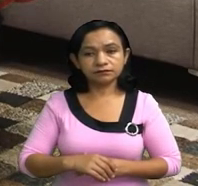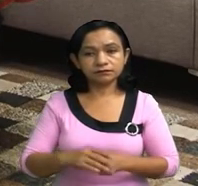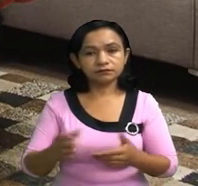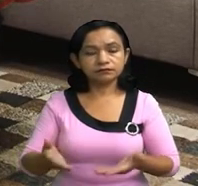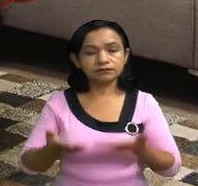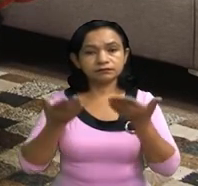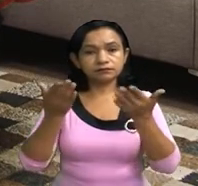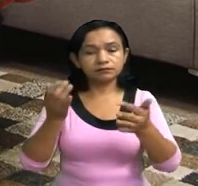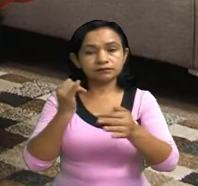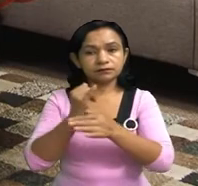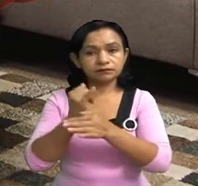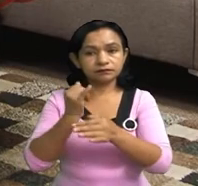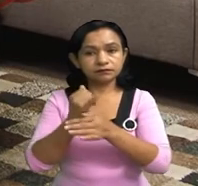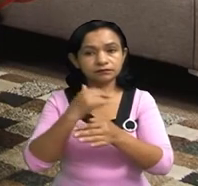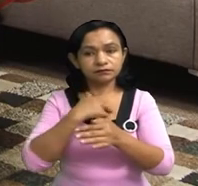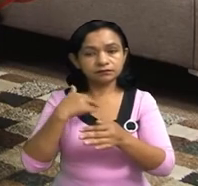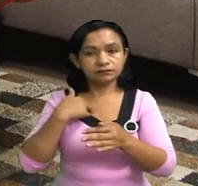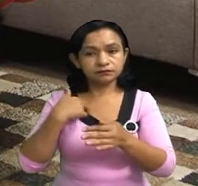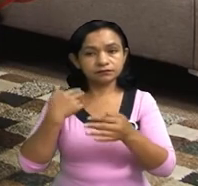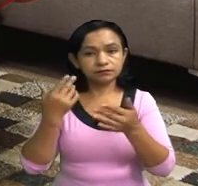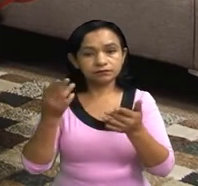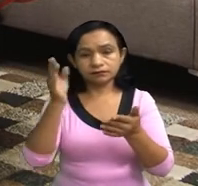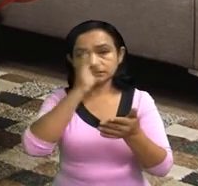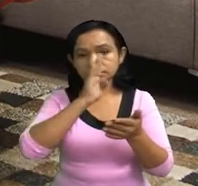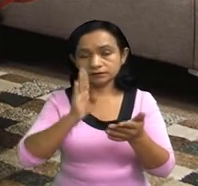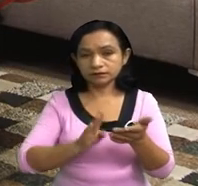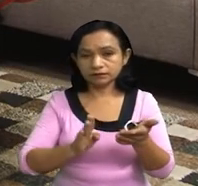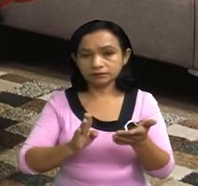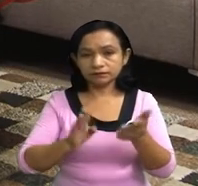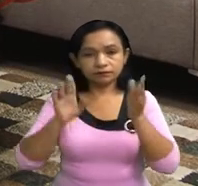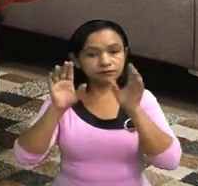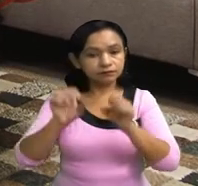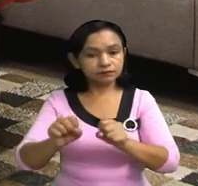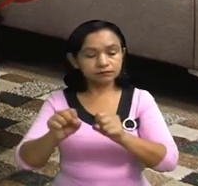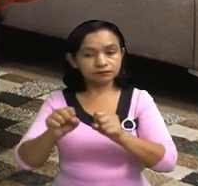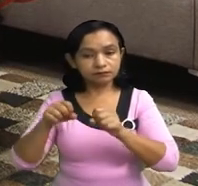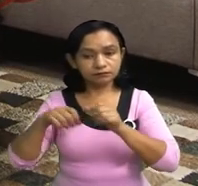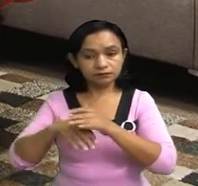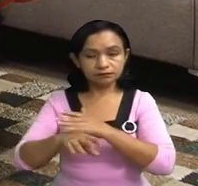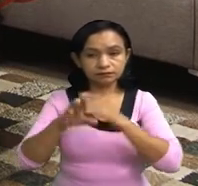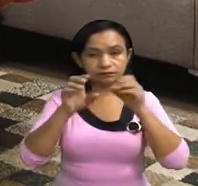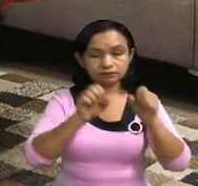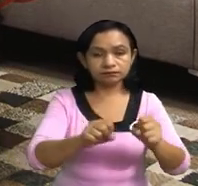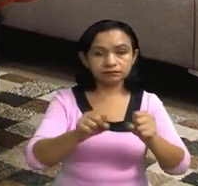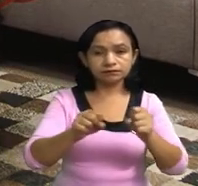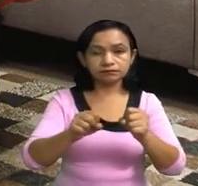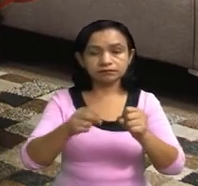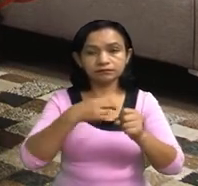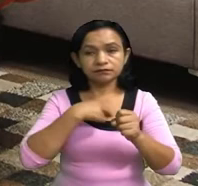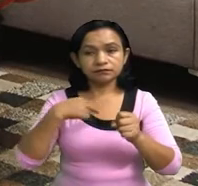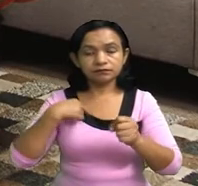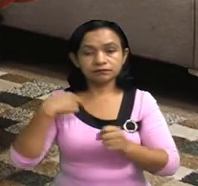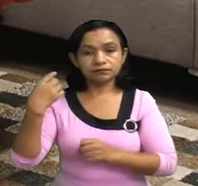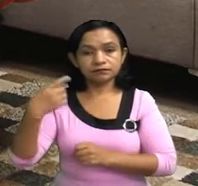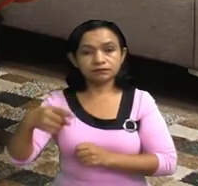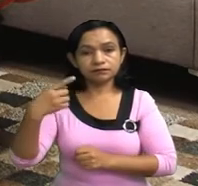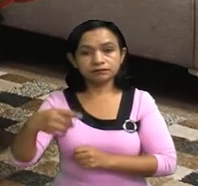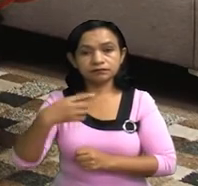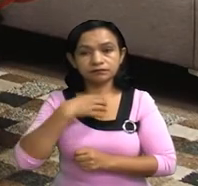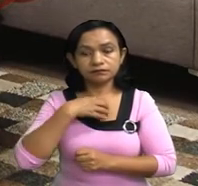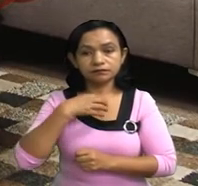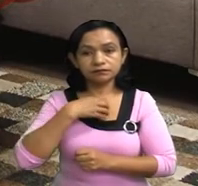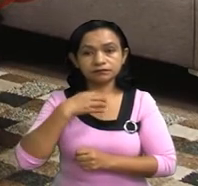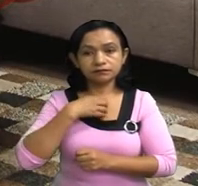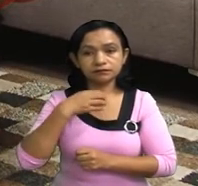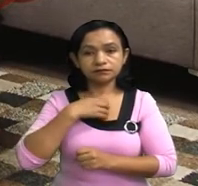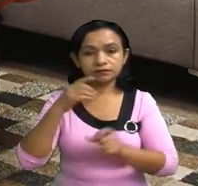de catedral, no porque la hayamos tomado, nunca nos tomamos catedral. Válido que lo aclare. Ejercimos nuestro derecho para ir a